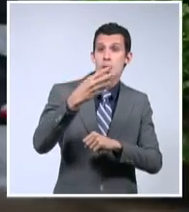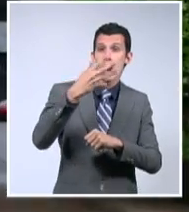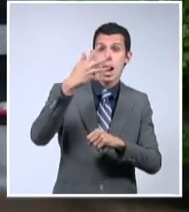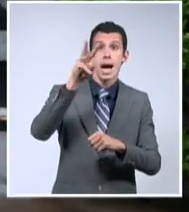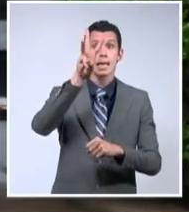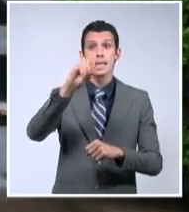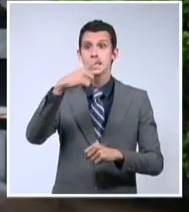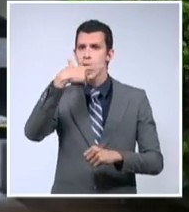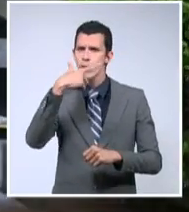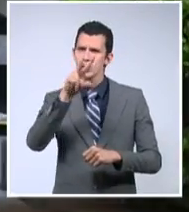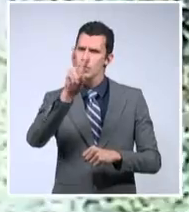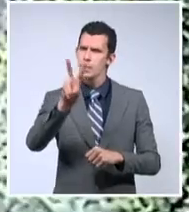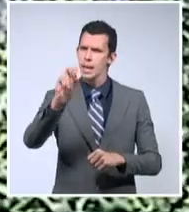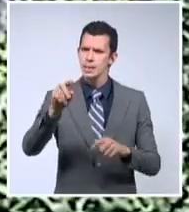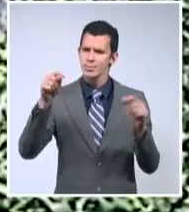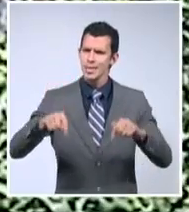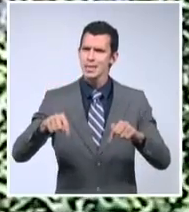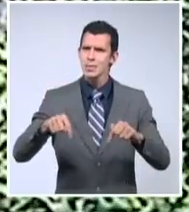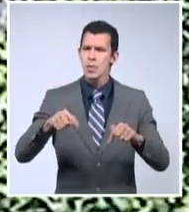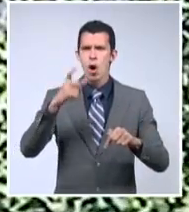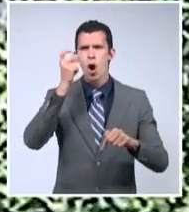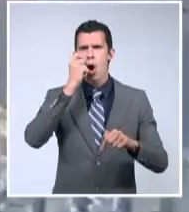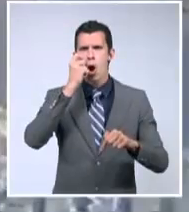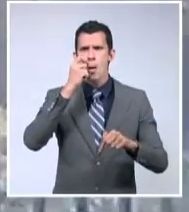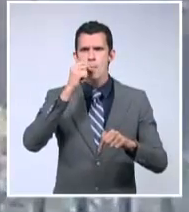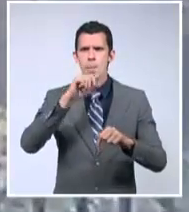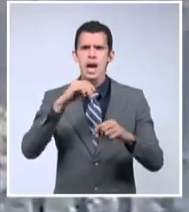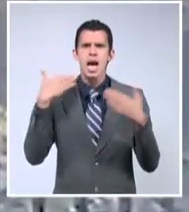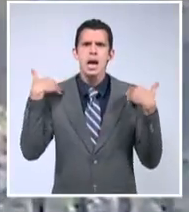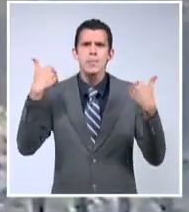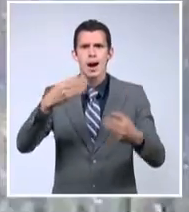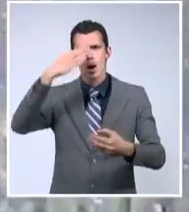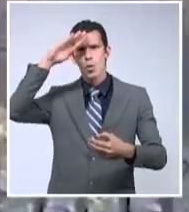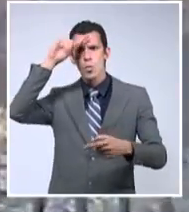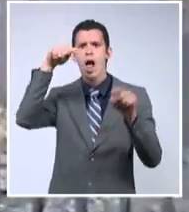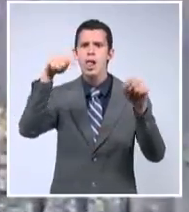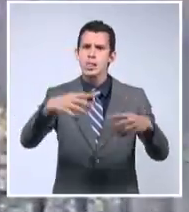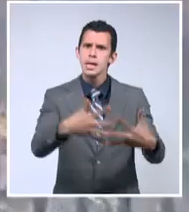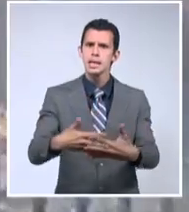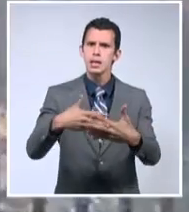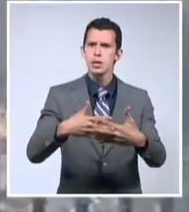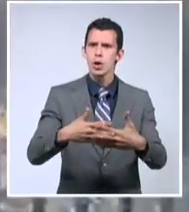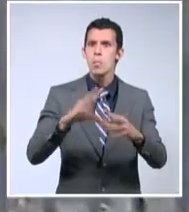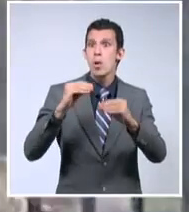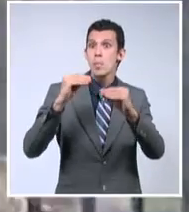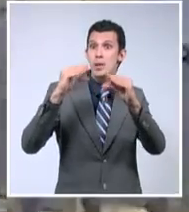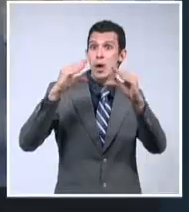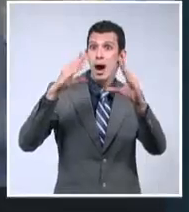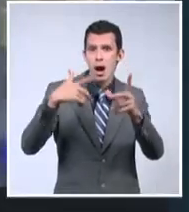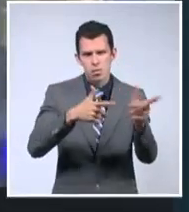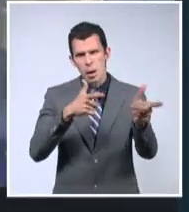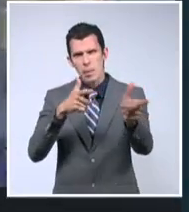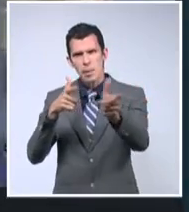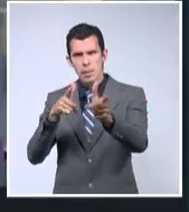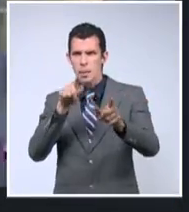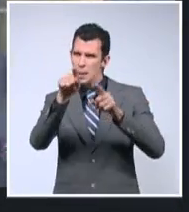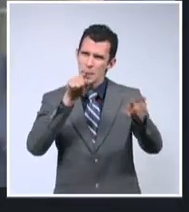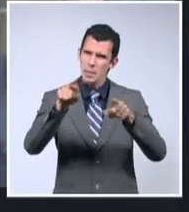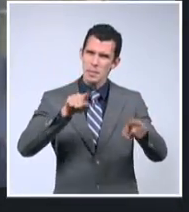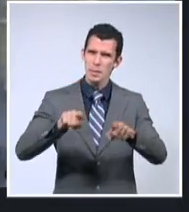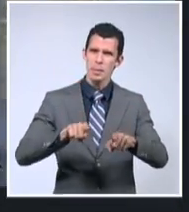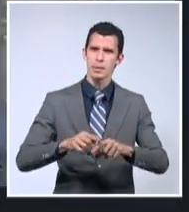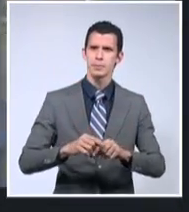Estados Unidos abrió fuego contra la Embajada de Cuba en ese país con un rifle de asalto. En el mes de julio, el